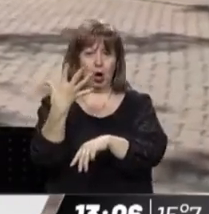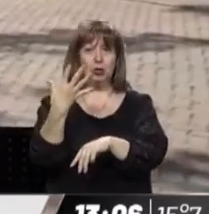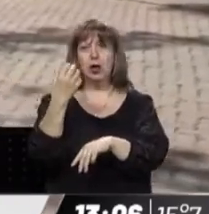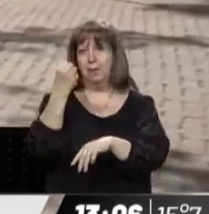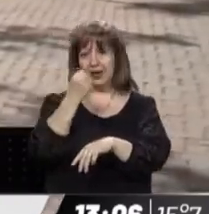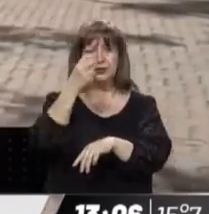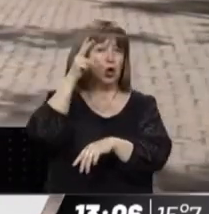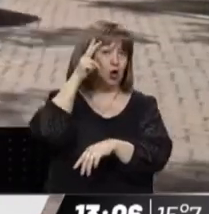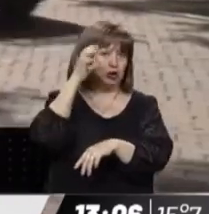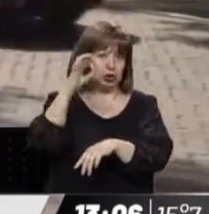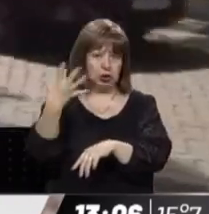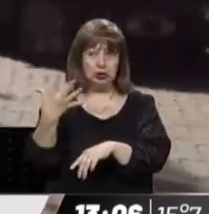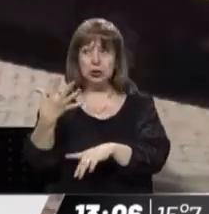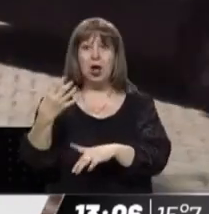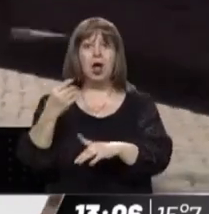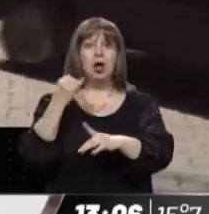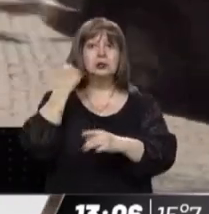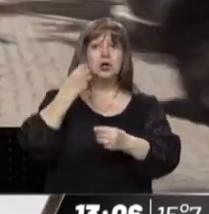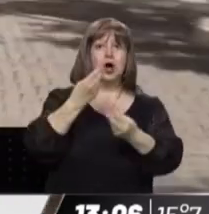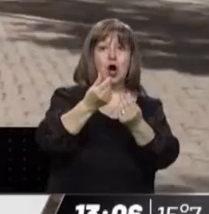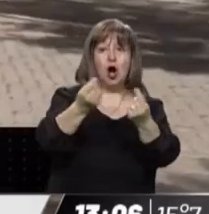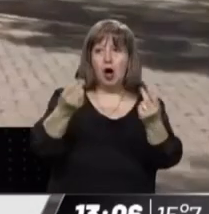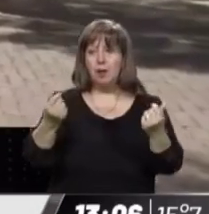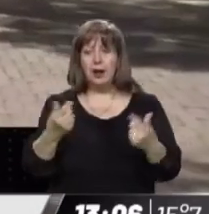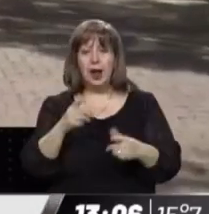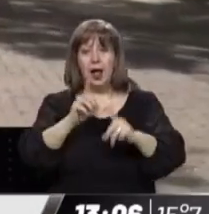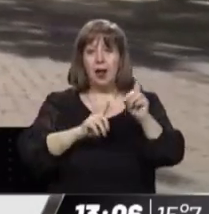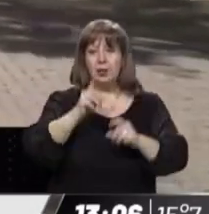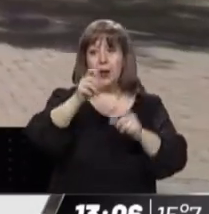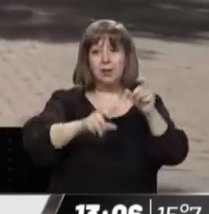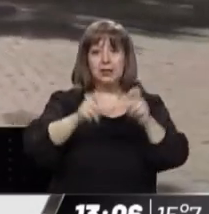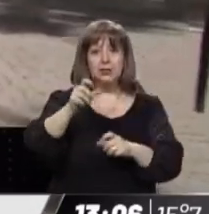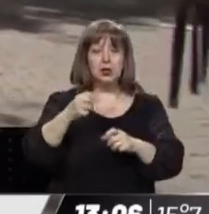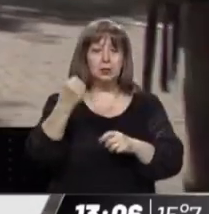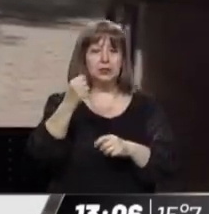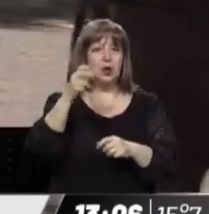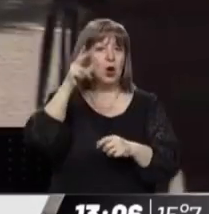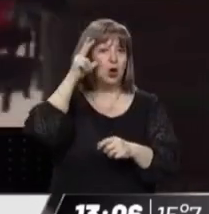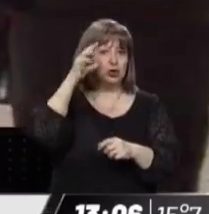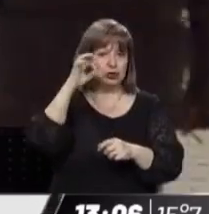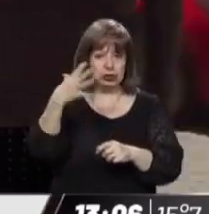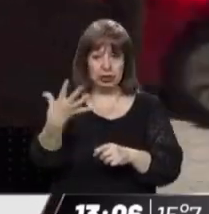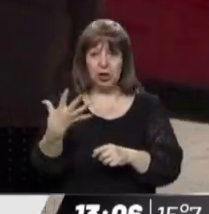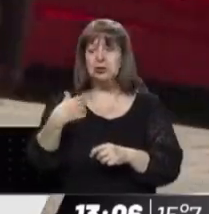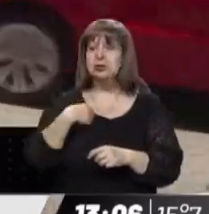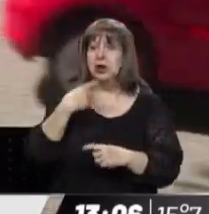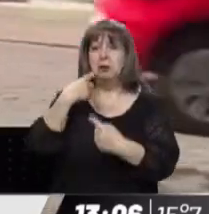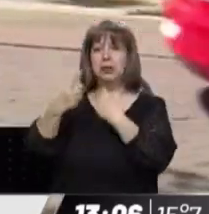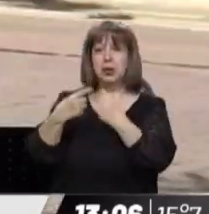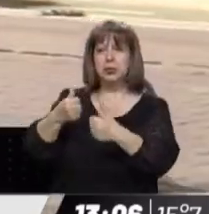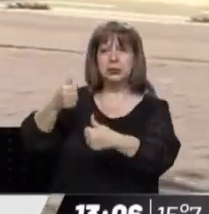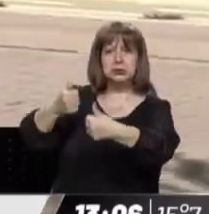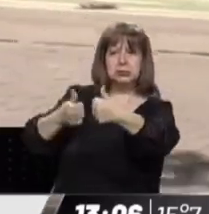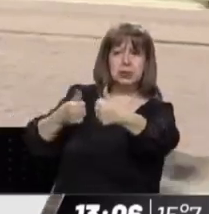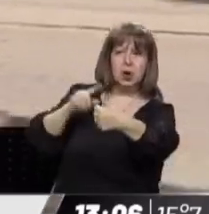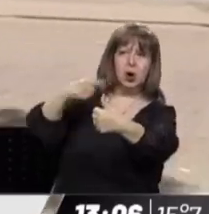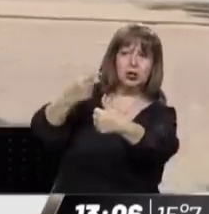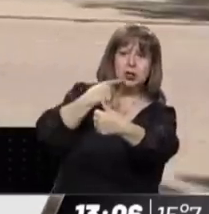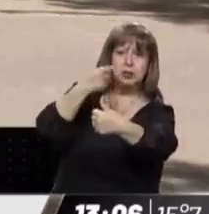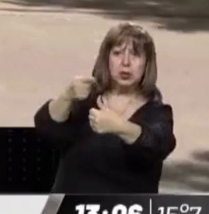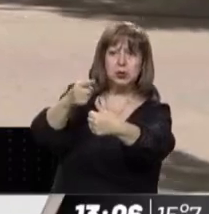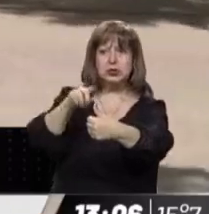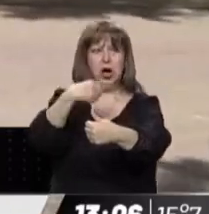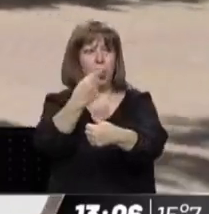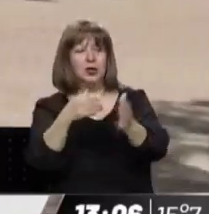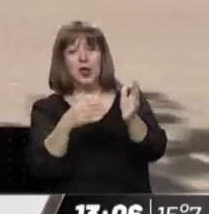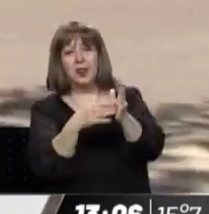Así que muchos están comprando dólar a eso, a 805 pesos. Por lo menos los arbolitos siempre es dispar, ¿no? La cotización